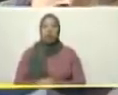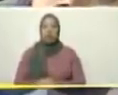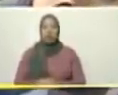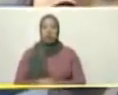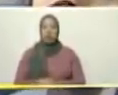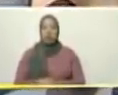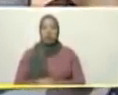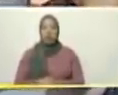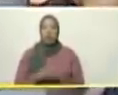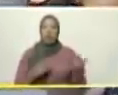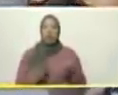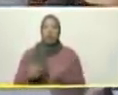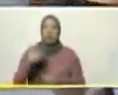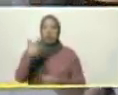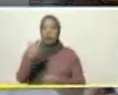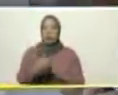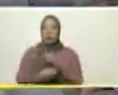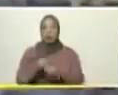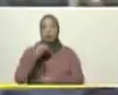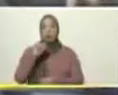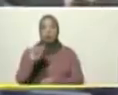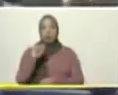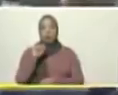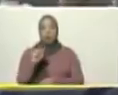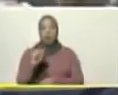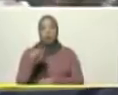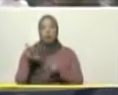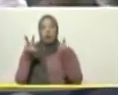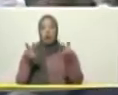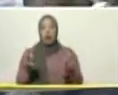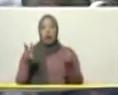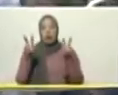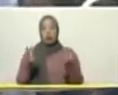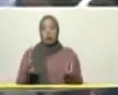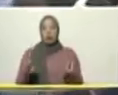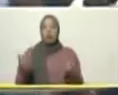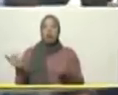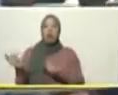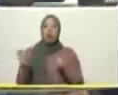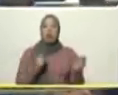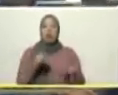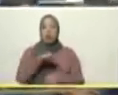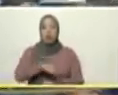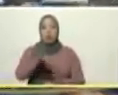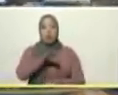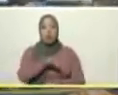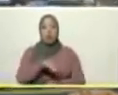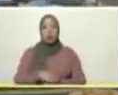Estamos en eso. 3R.net, la nueva época de transición al socialismo.